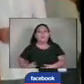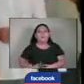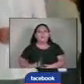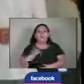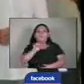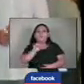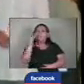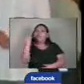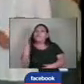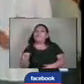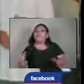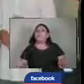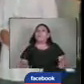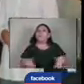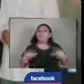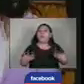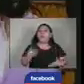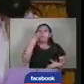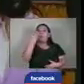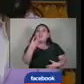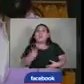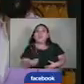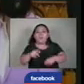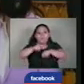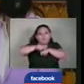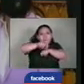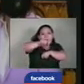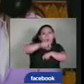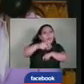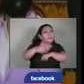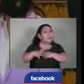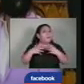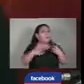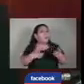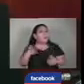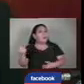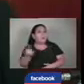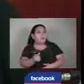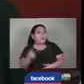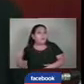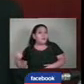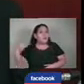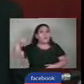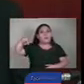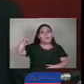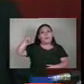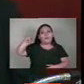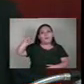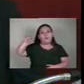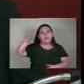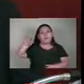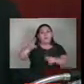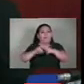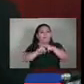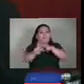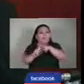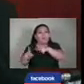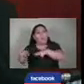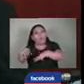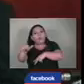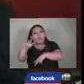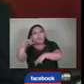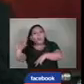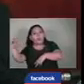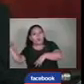realiza en el marco del Día del Mapa, donde se conmemora la fecha en la que miles de palestinos se vieron obligados a huir a países limítrofes, y